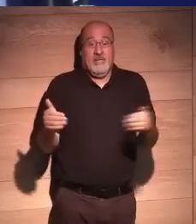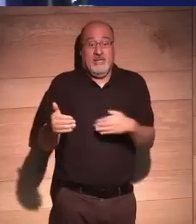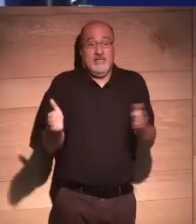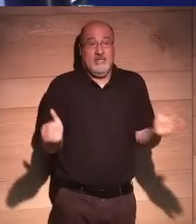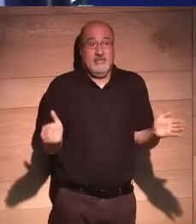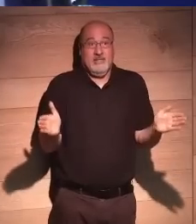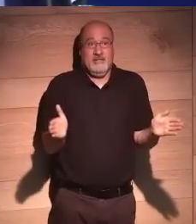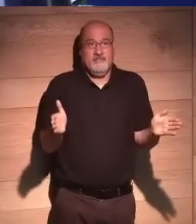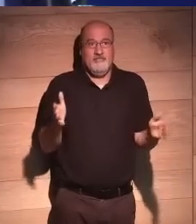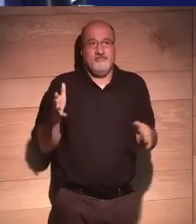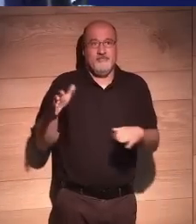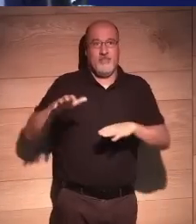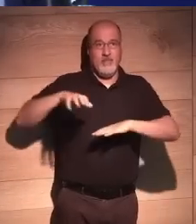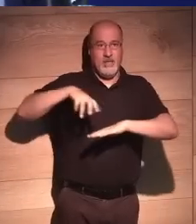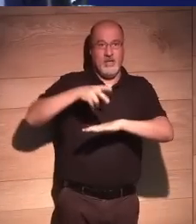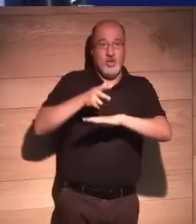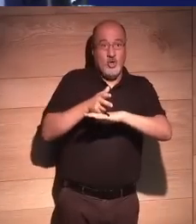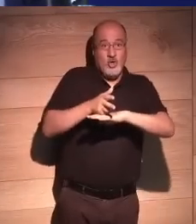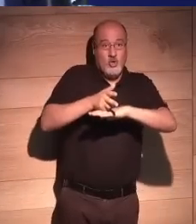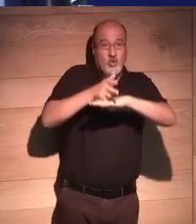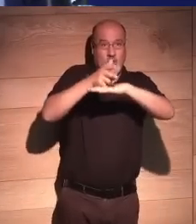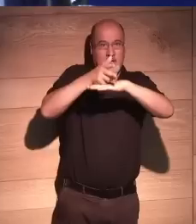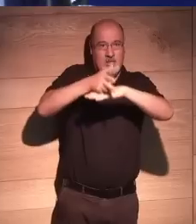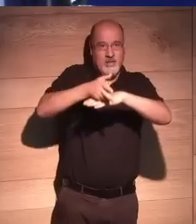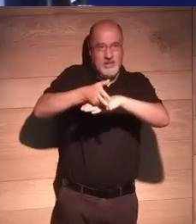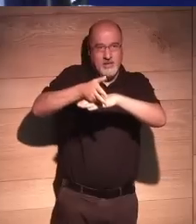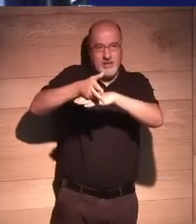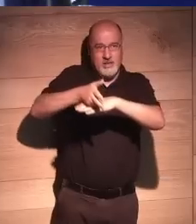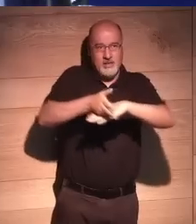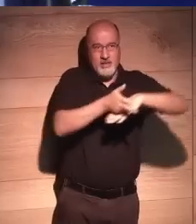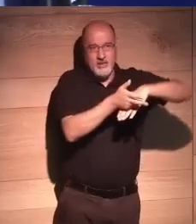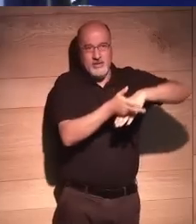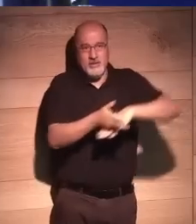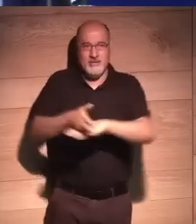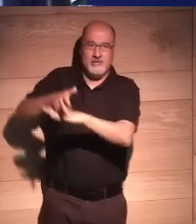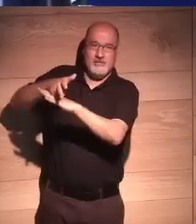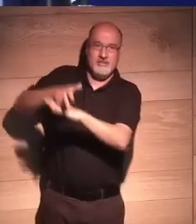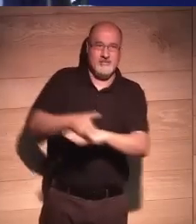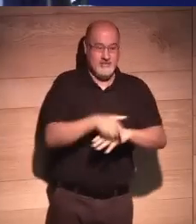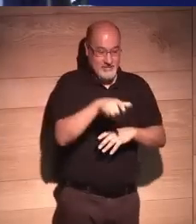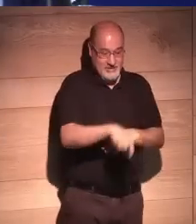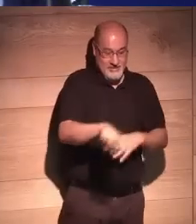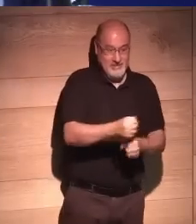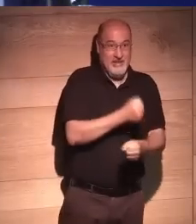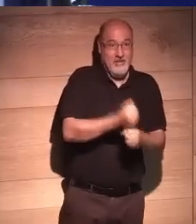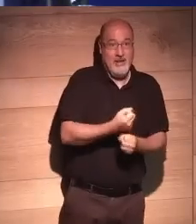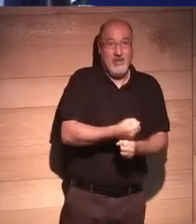esto, la grúa tira para arriba, la otra está mirando y de pronto ven a Remigio, uno de los utileros,